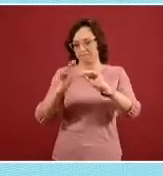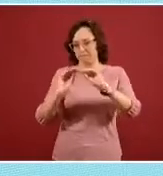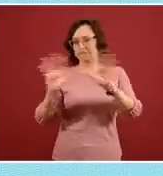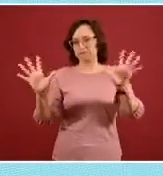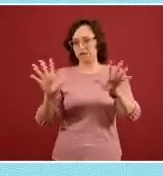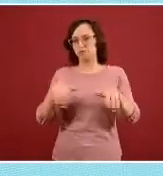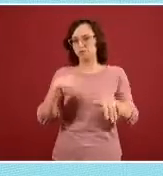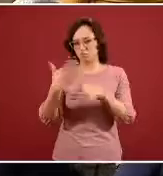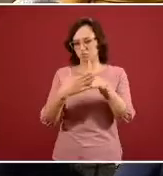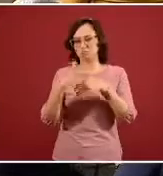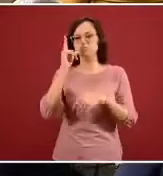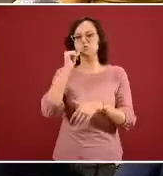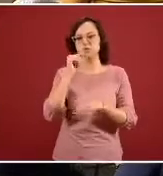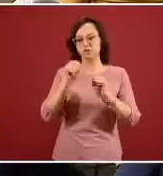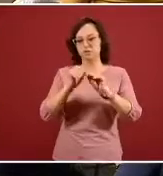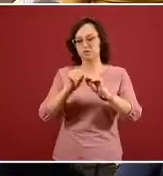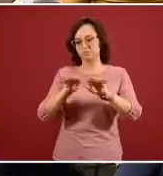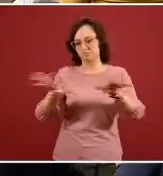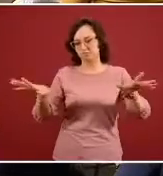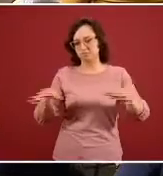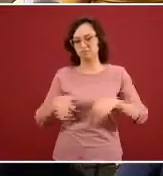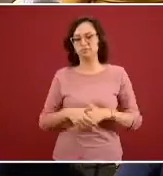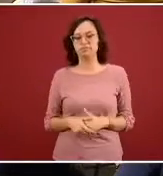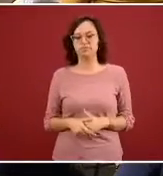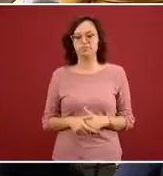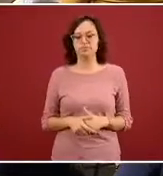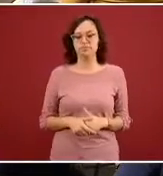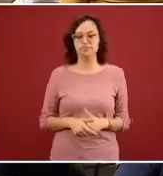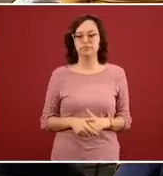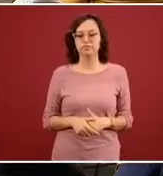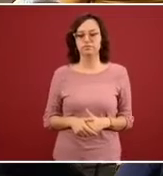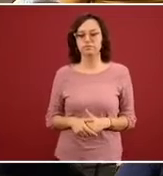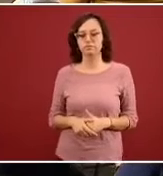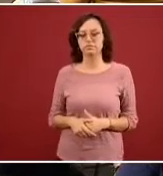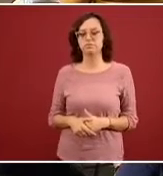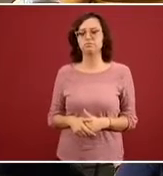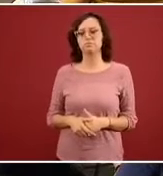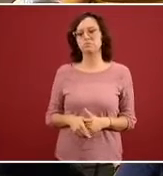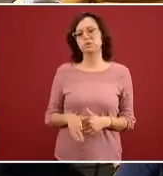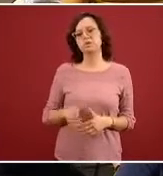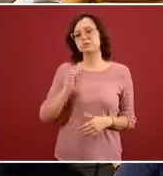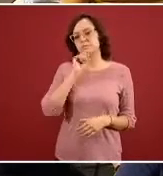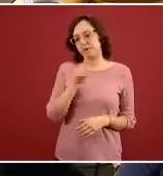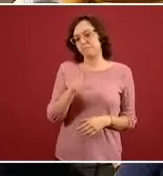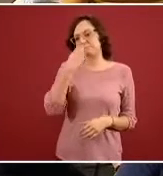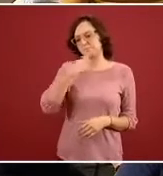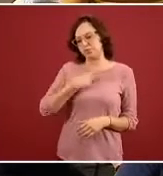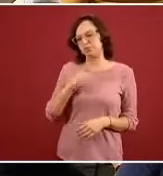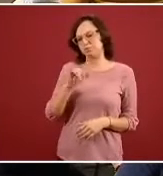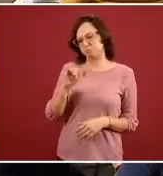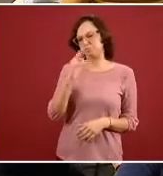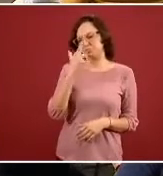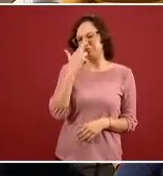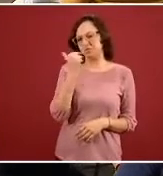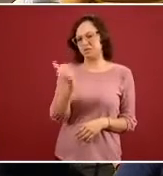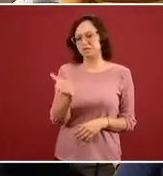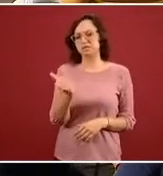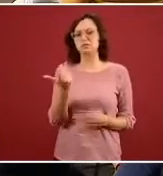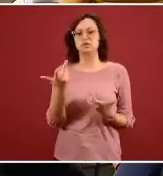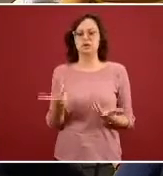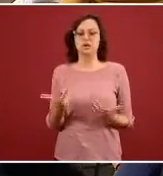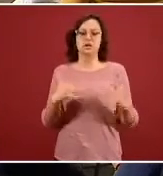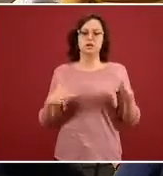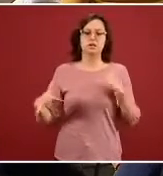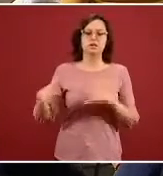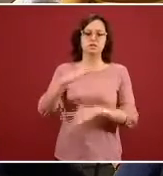esta desagregación. Además, nos comentaba él, y creo que tiene toda la razón, que la dinámica social